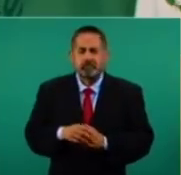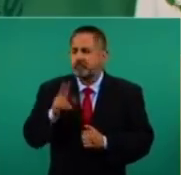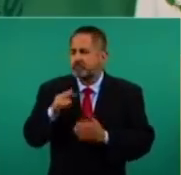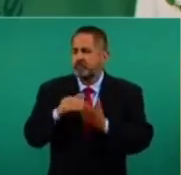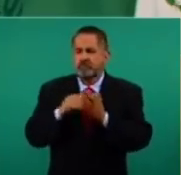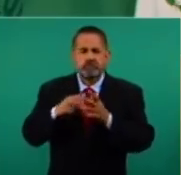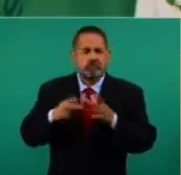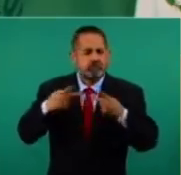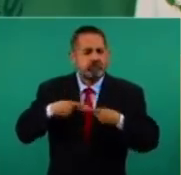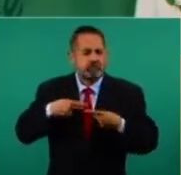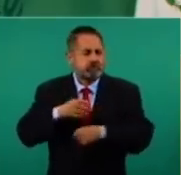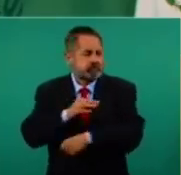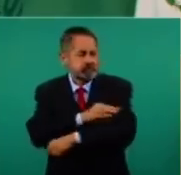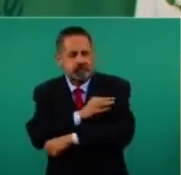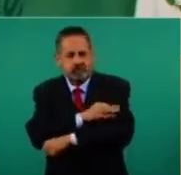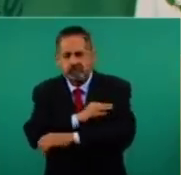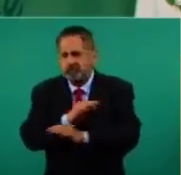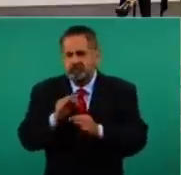vacunados.